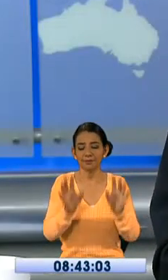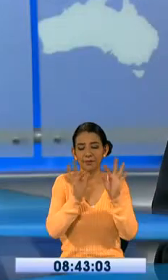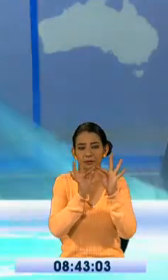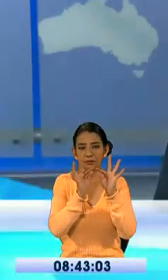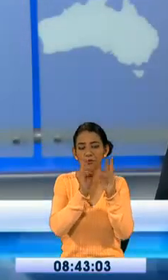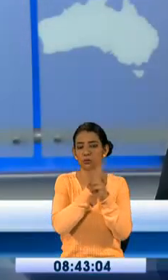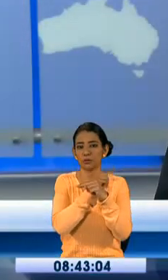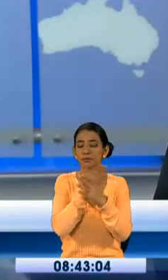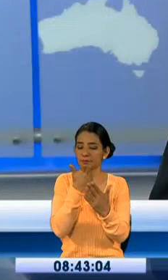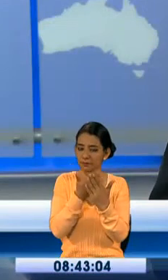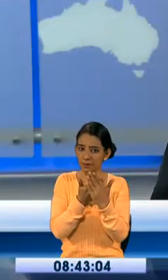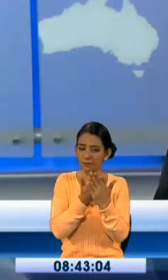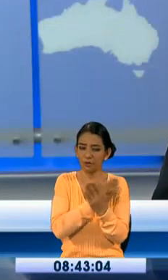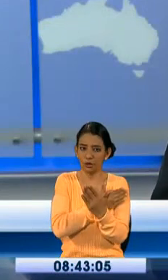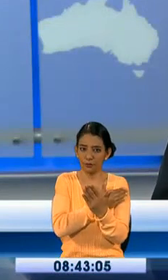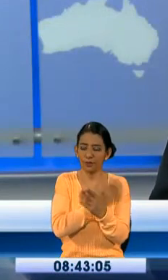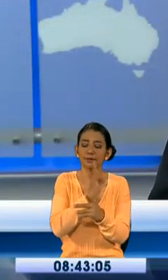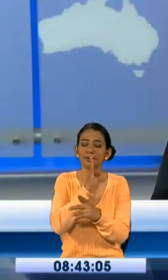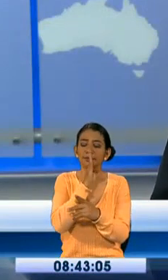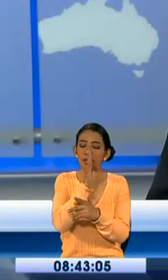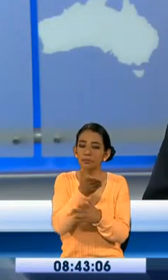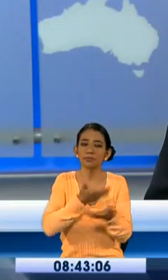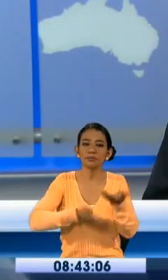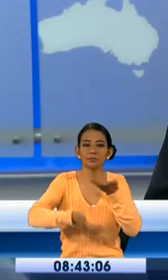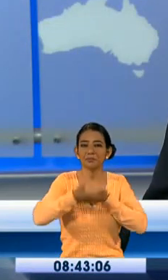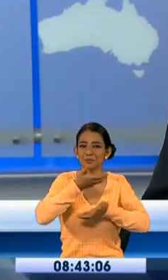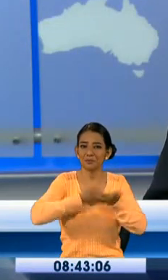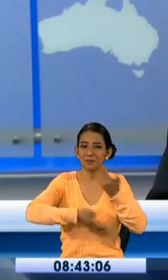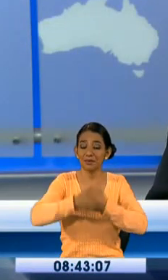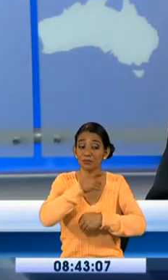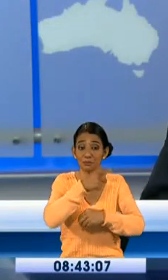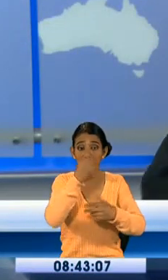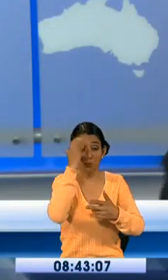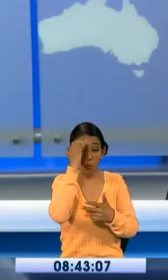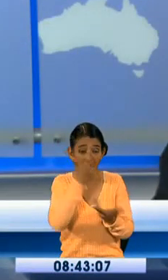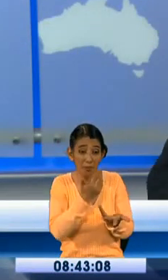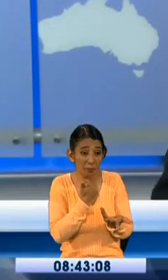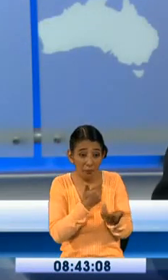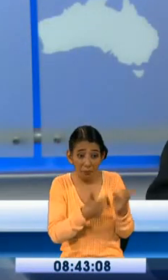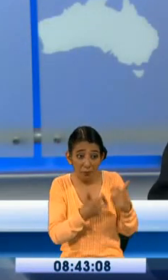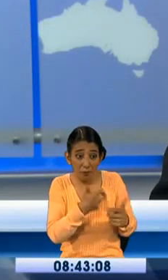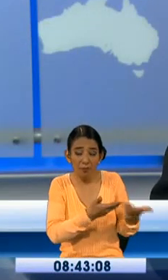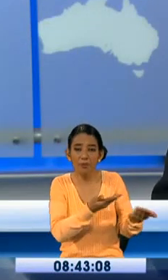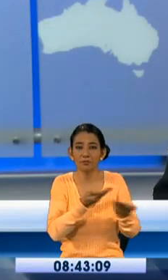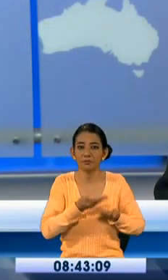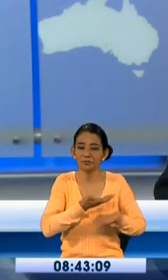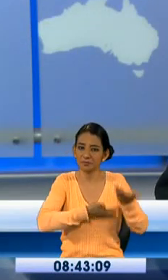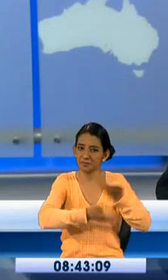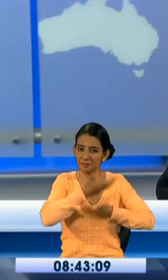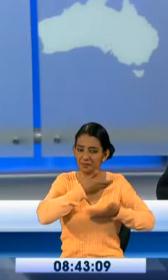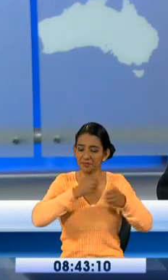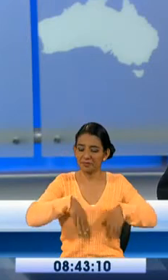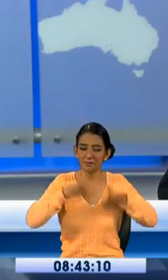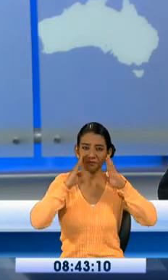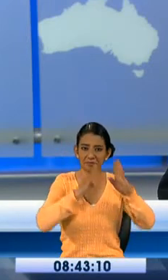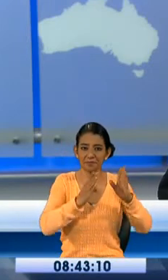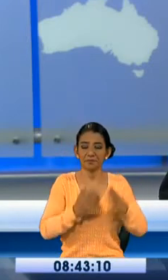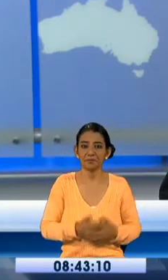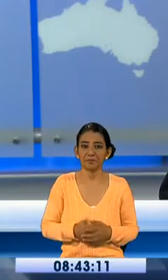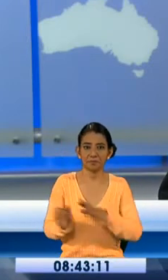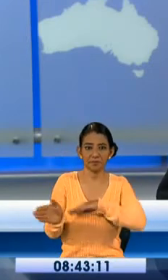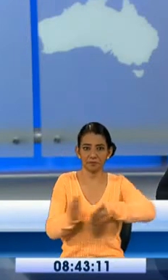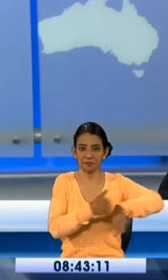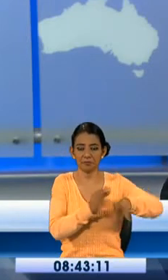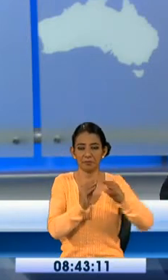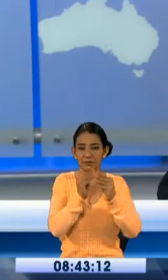Gracias, vecinos y amigos, siempre por compartir junto a nosotros sus preocupaciones. Estamos trabajando para ello. Vamos a revisar ahora otro tipo de